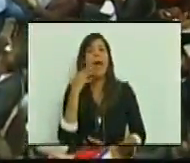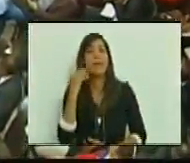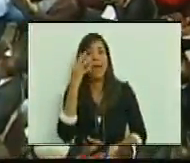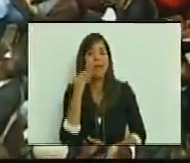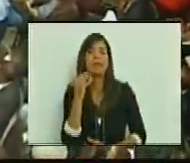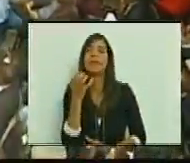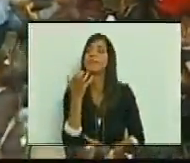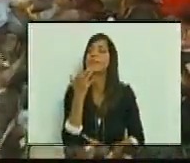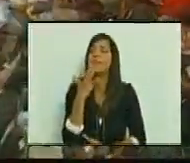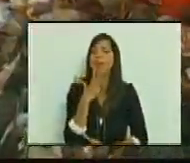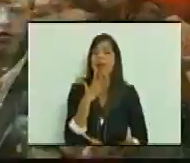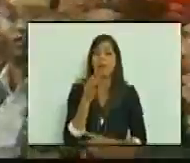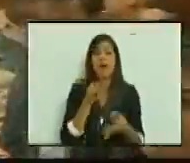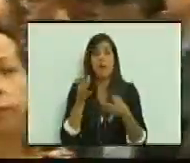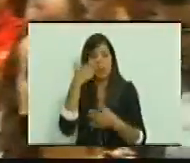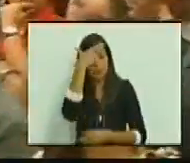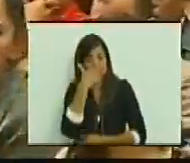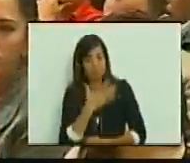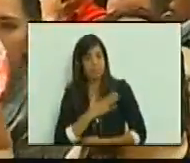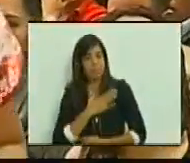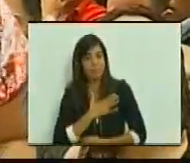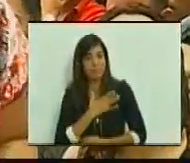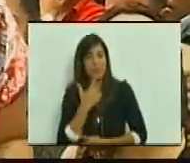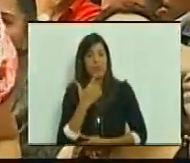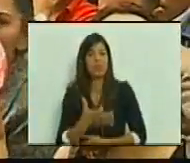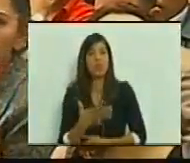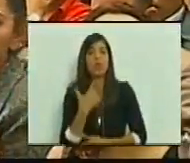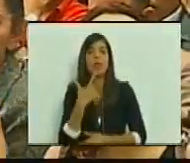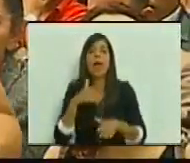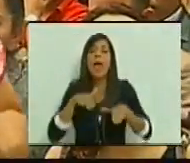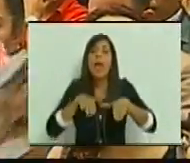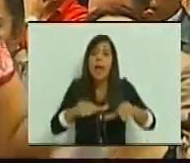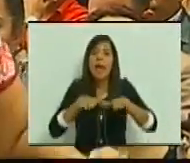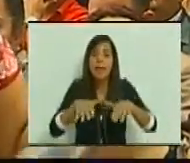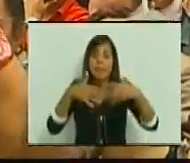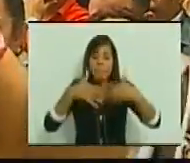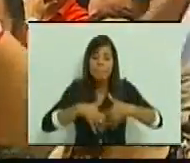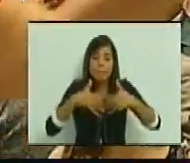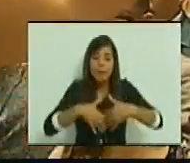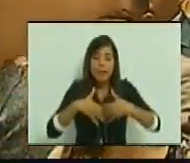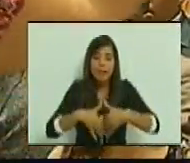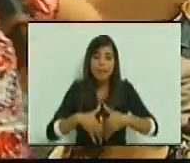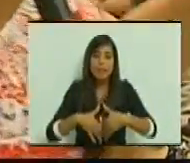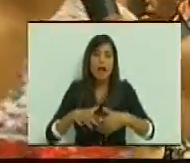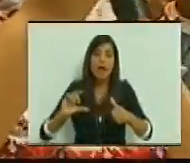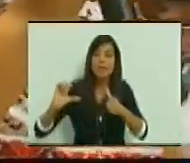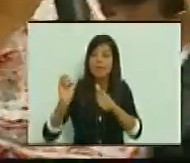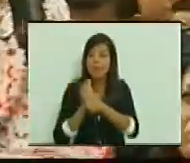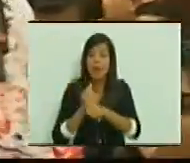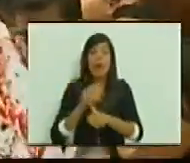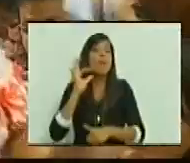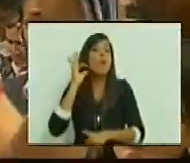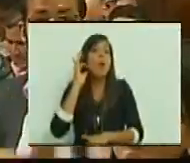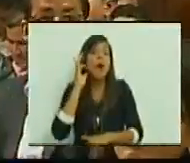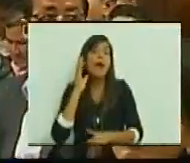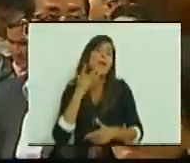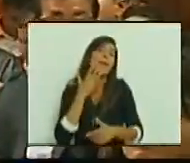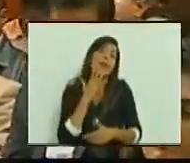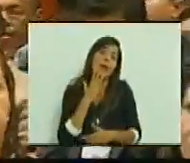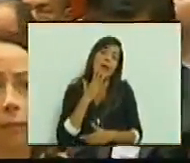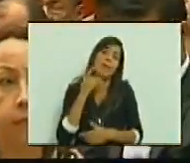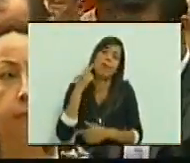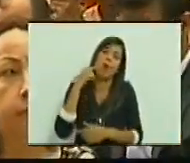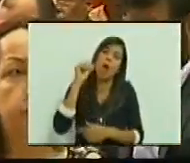digo en términos más personales, con los conglomerados textiles, donde logramos que muchas de nuestras costureras, sobre todo en Aragua,